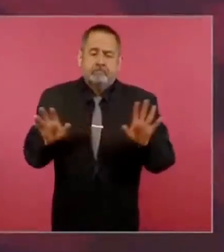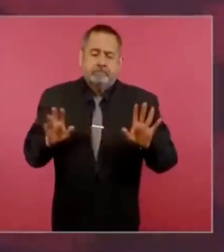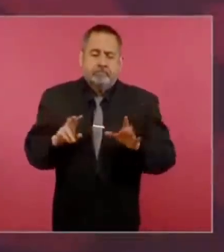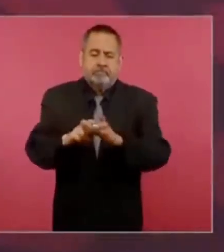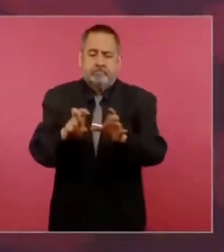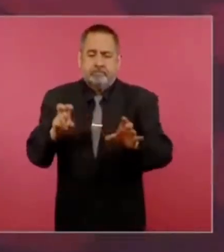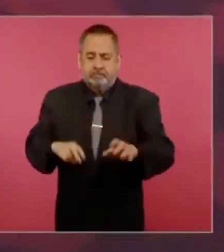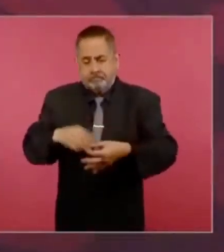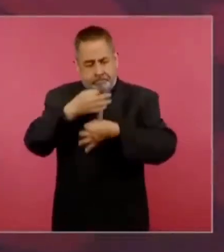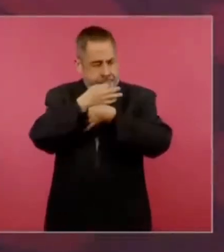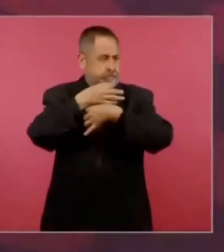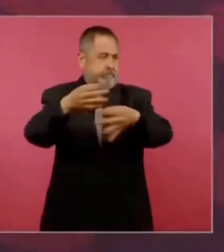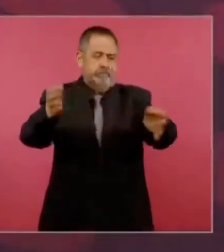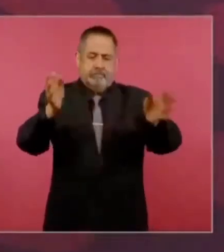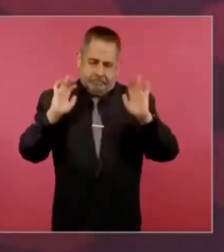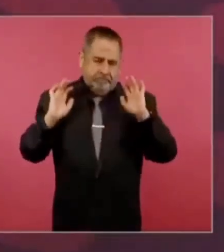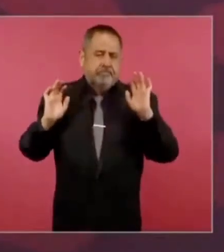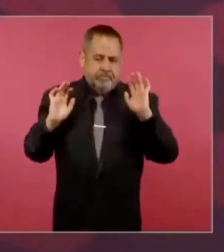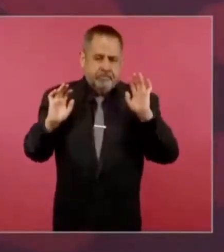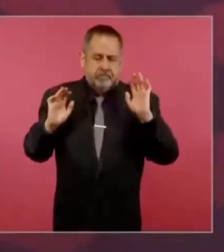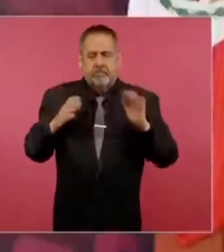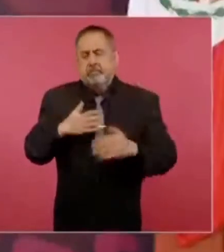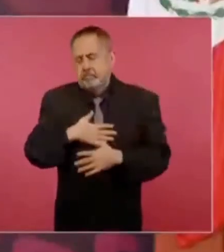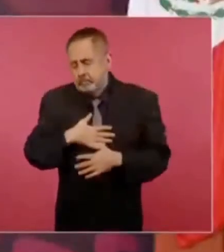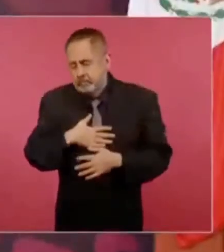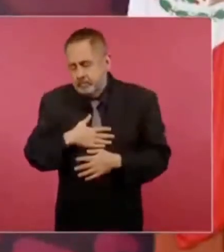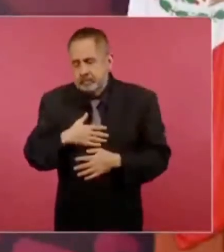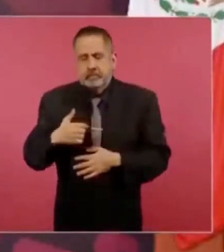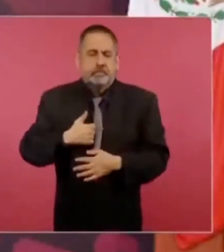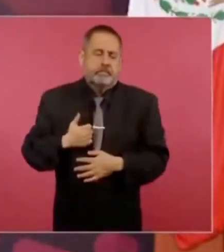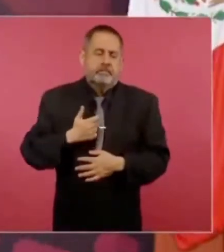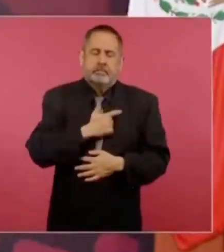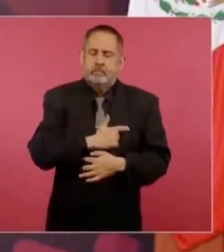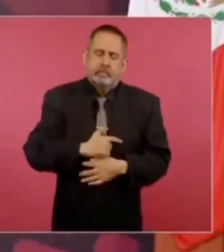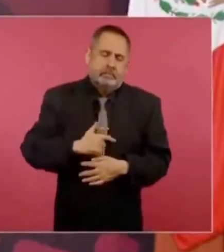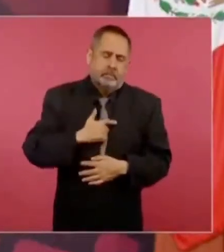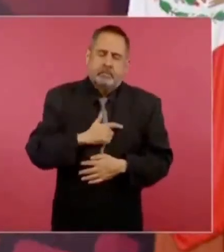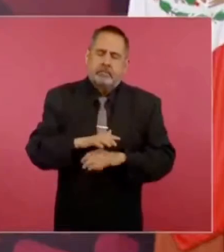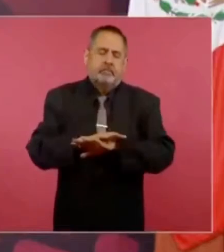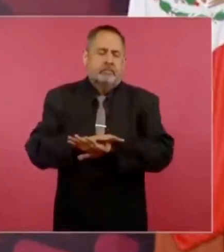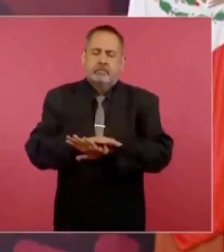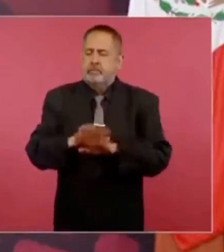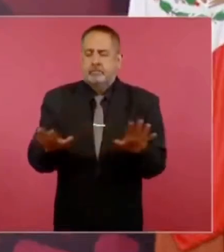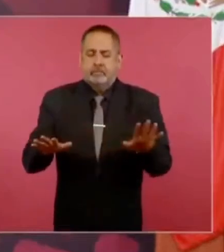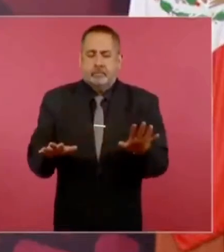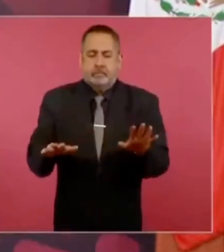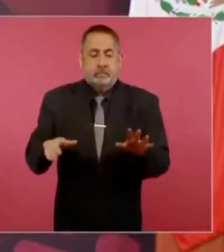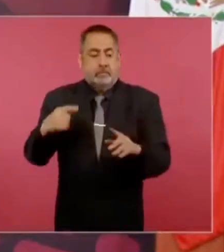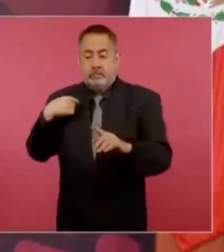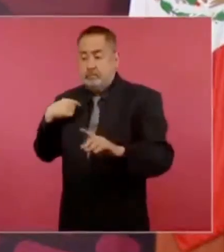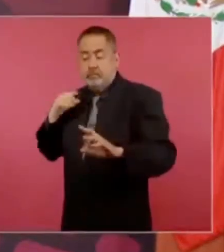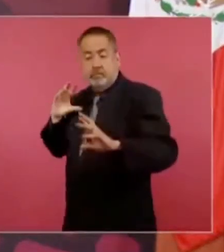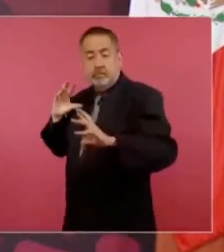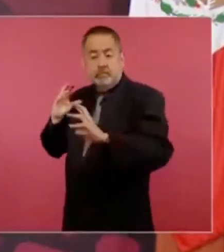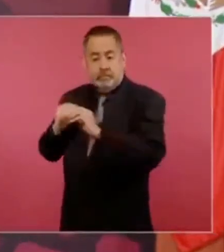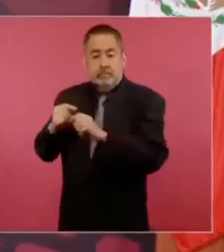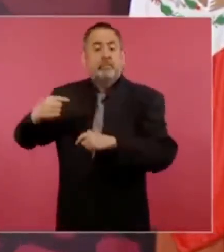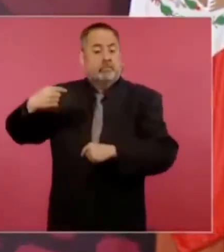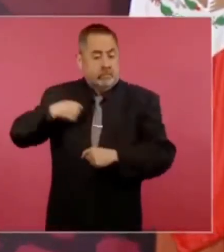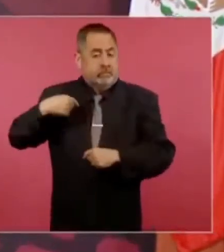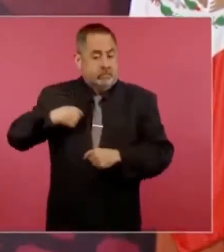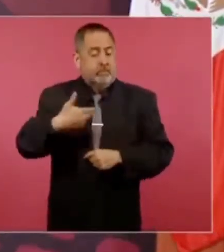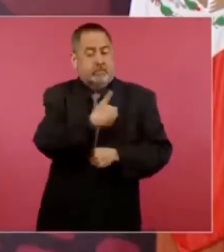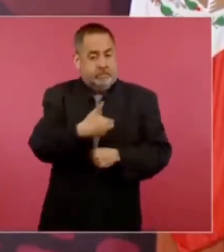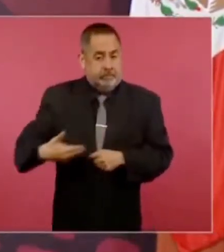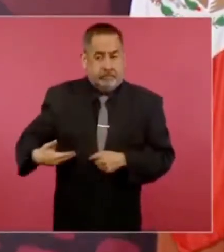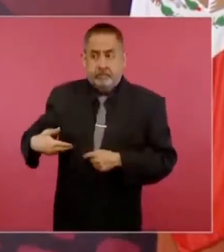Ya lo puedo decir, me da muchísimo gusto de que durante todo el tiempo que estuvimos